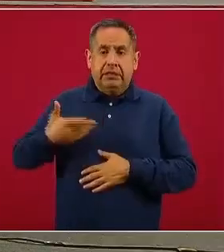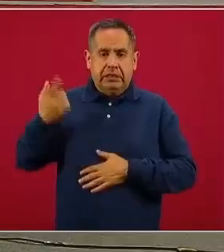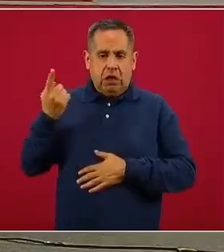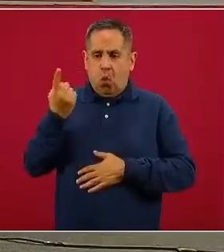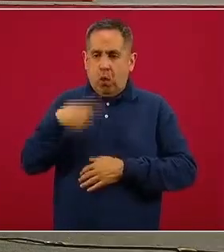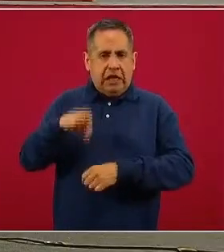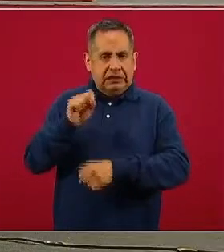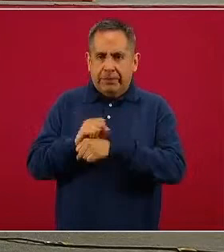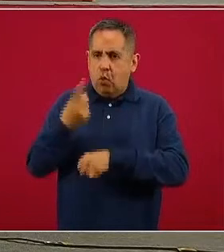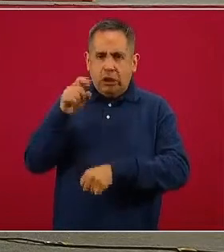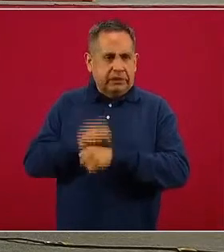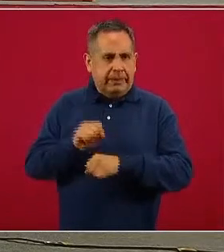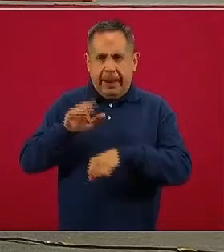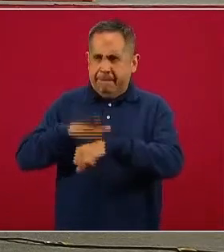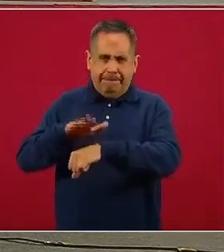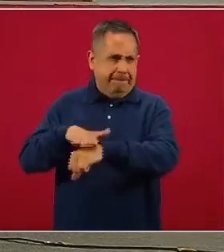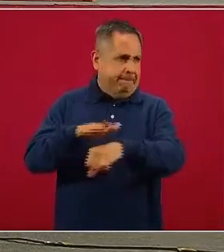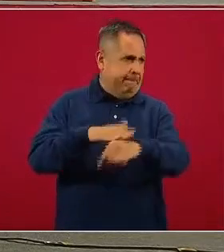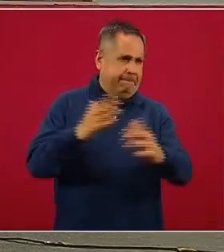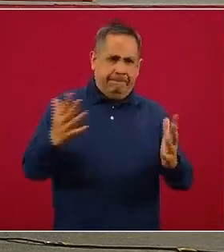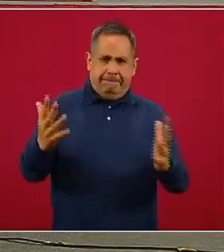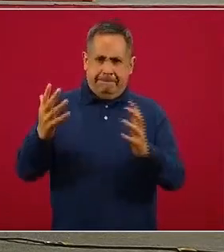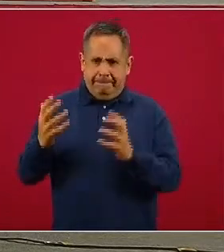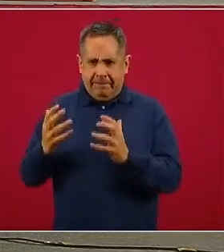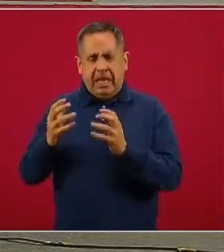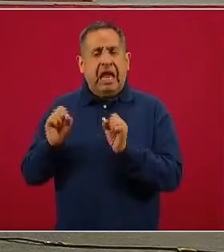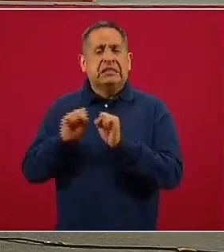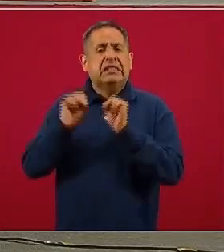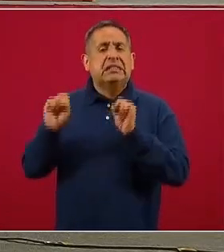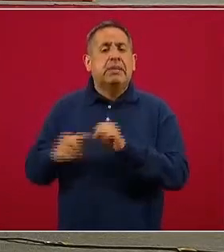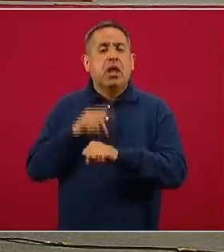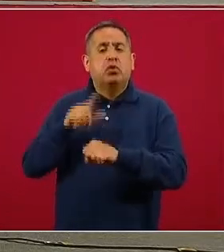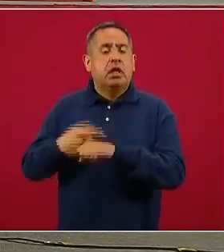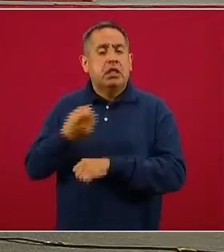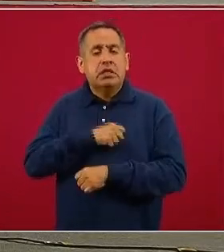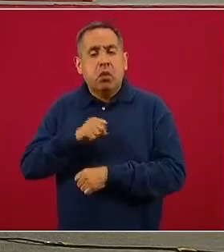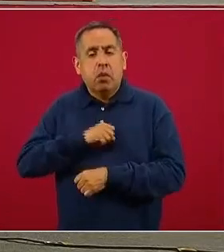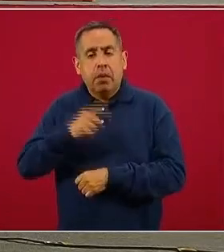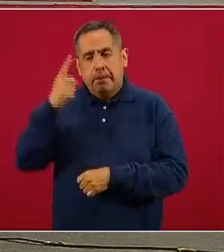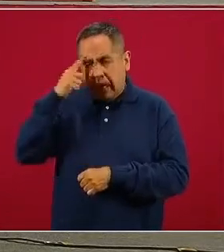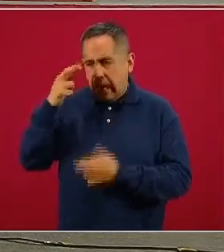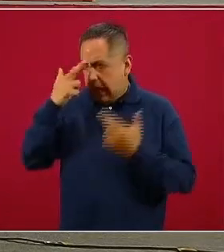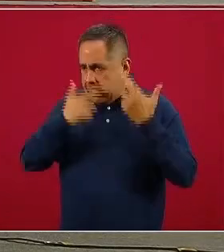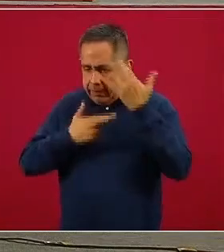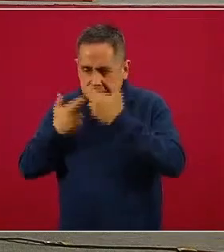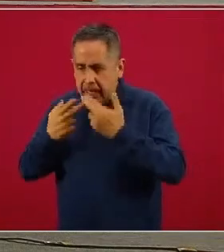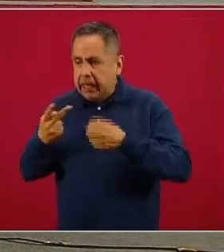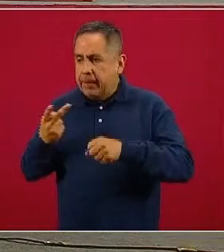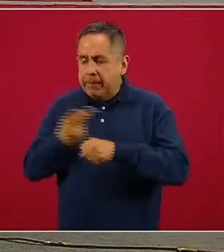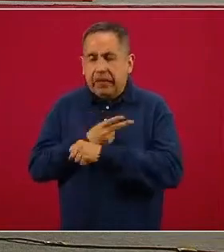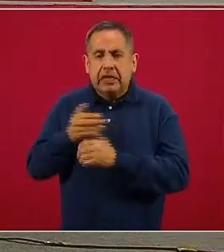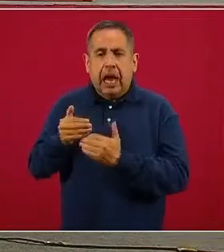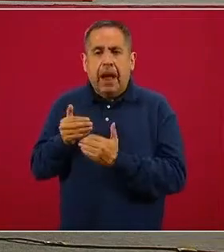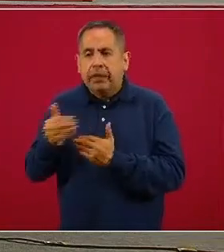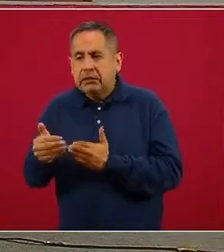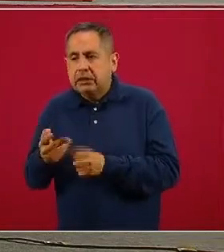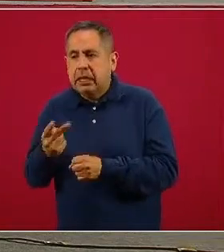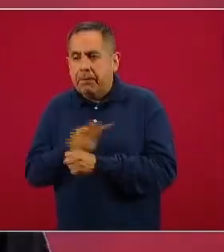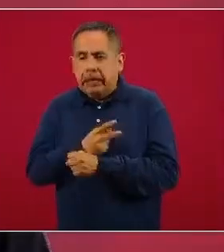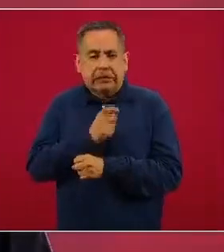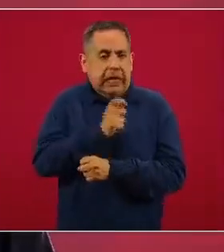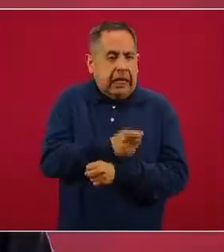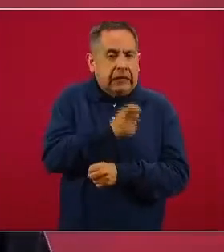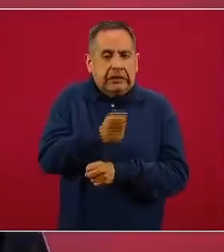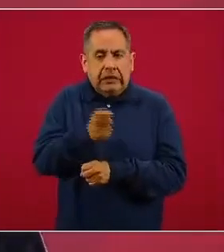semanal a todas las instituciones del Sistema Nacional de Salud para poder revisar los avances de este tipo de estrategias.